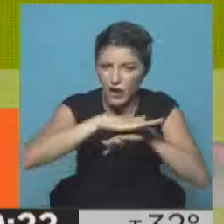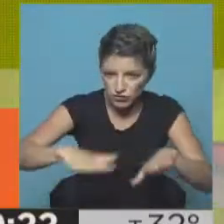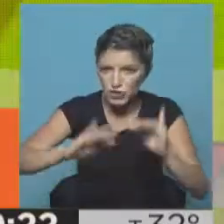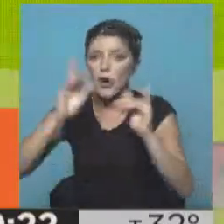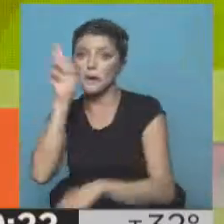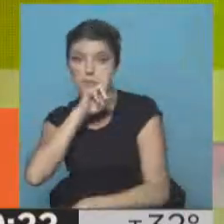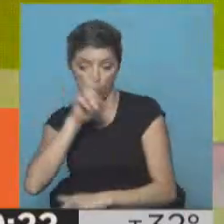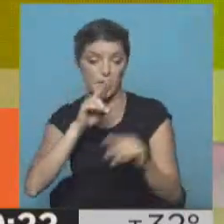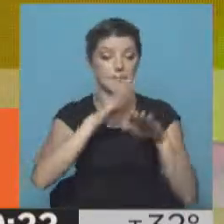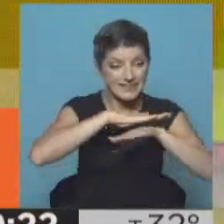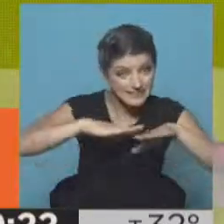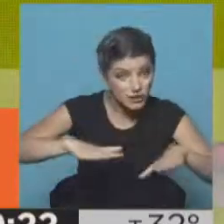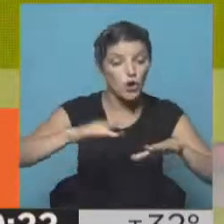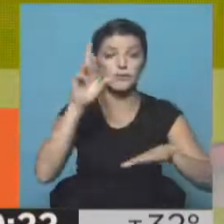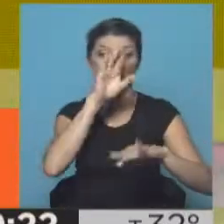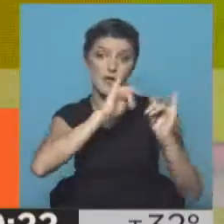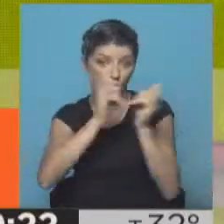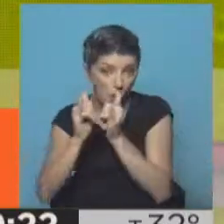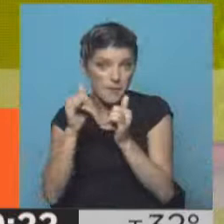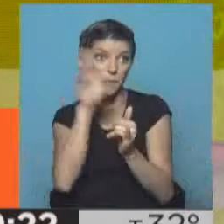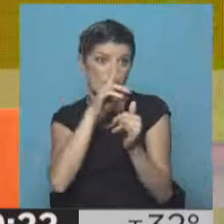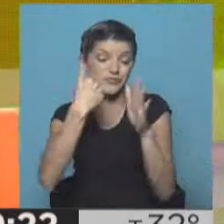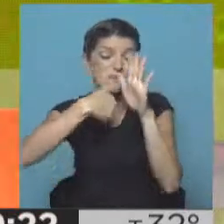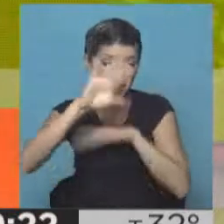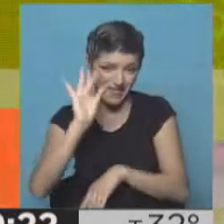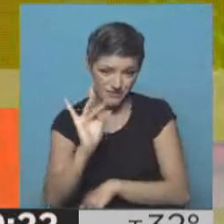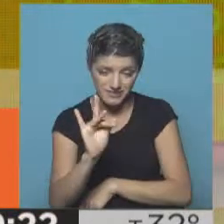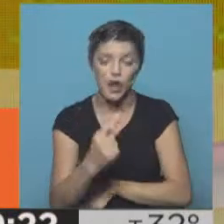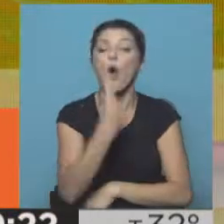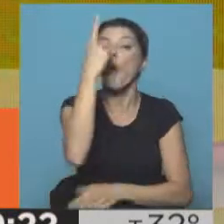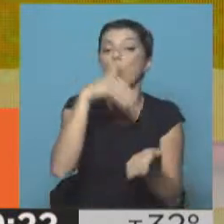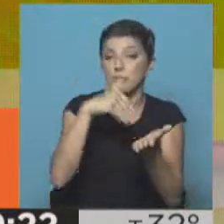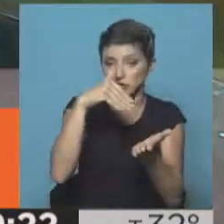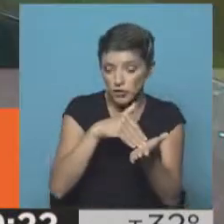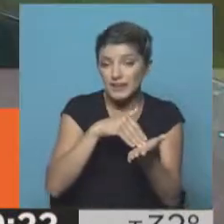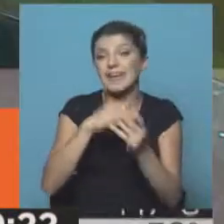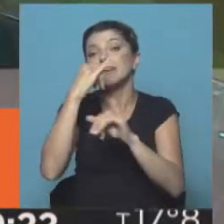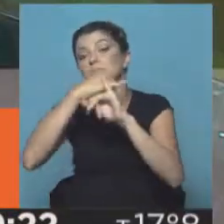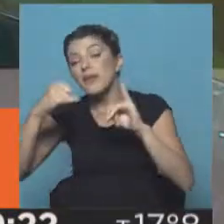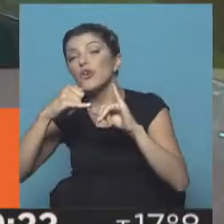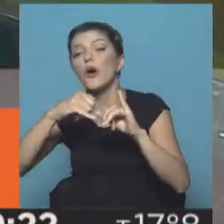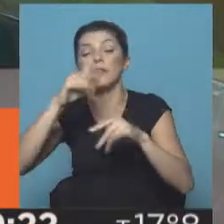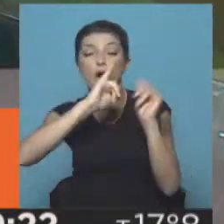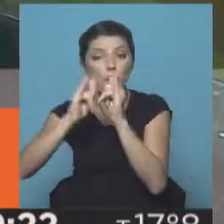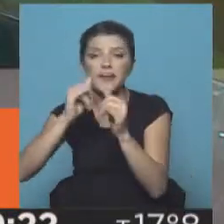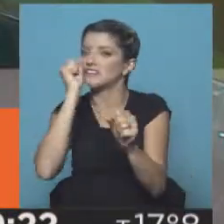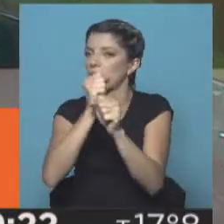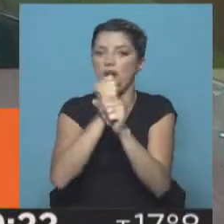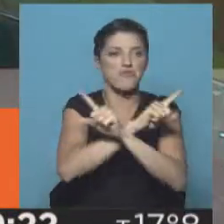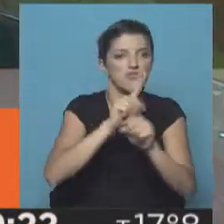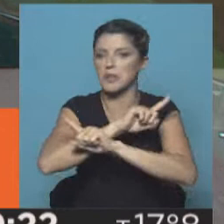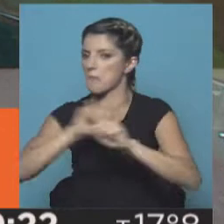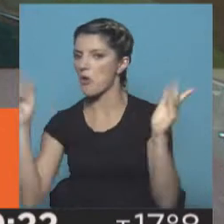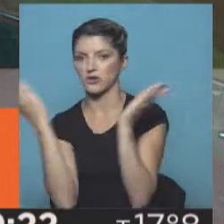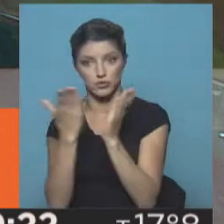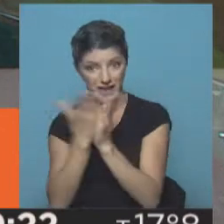jóvenes, en particular las jóvenes, son las que tienen más complicado. Tenemos 1,5 millones de jóvenes que no estudian ni trabajan, 70% son mujeres. Ahí